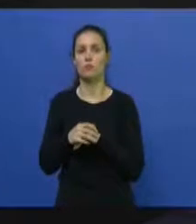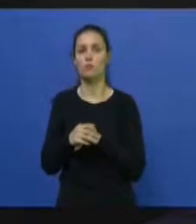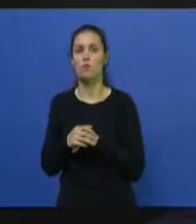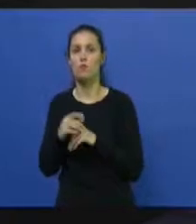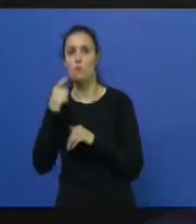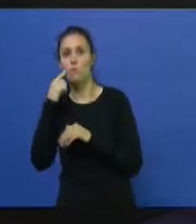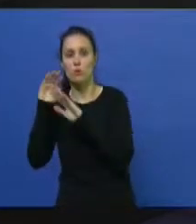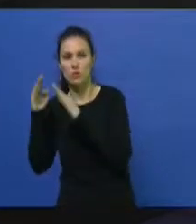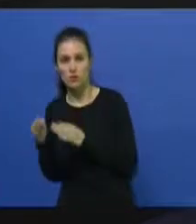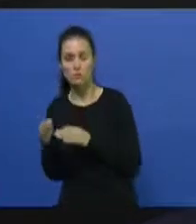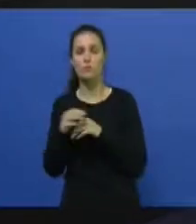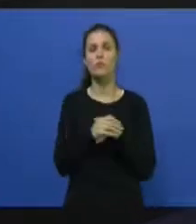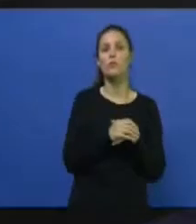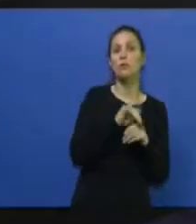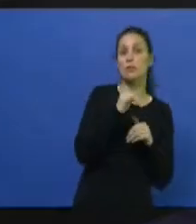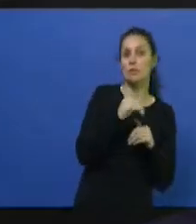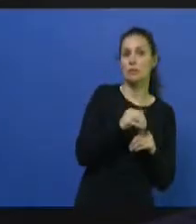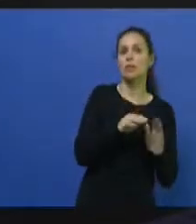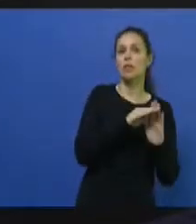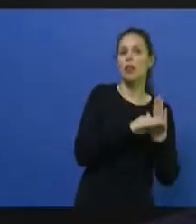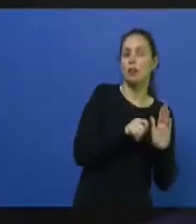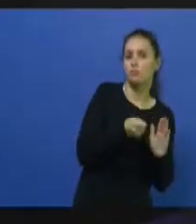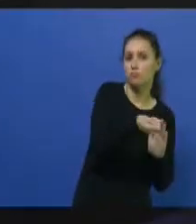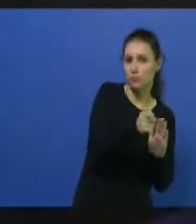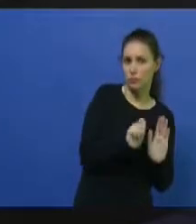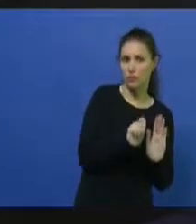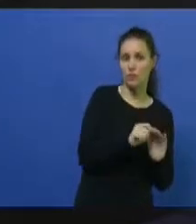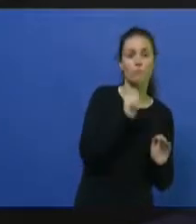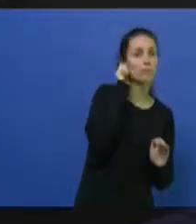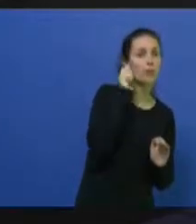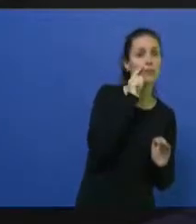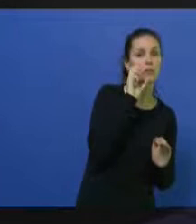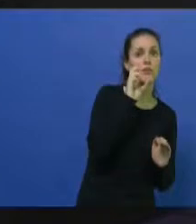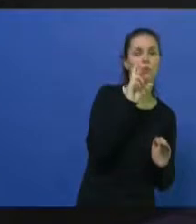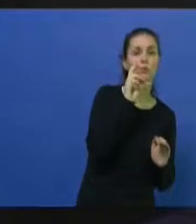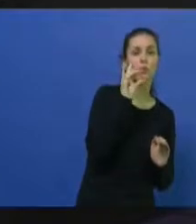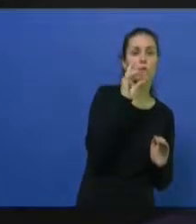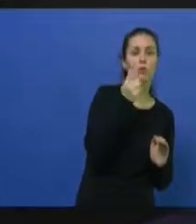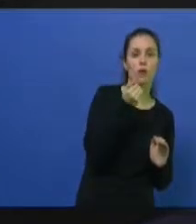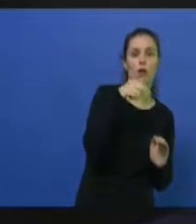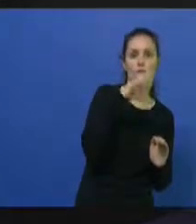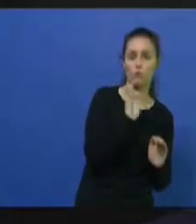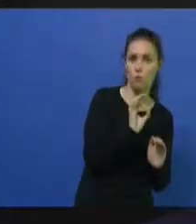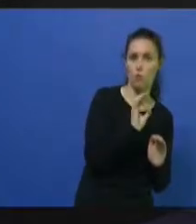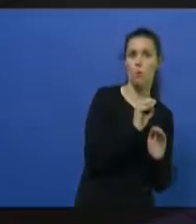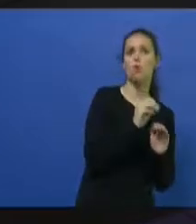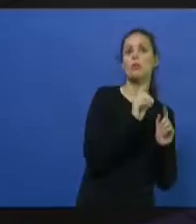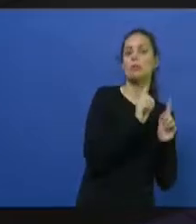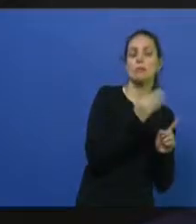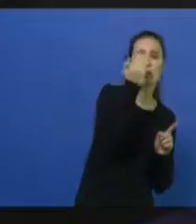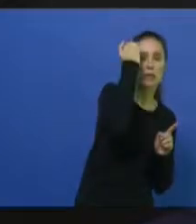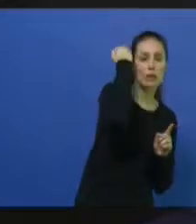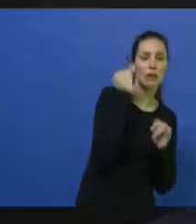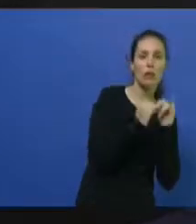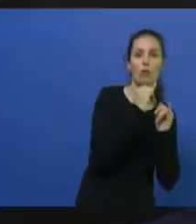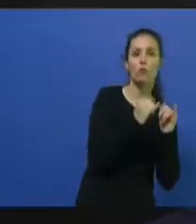buena observación y es un buen dato político el que da Héctor. O sea, Giordano, Gil también dijo que si bien ellos se había hablado de la posibilidad de que